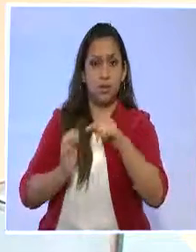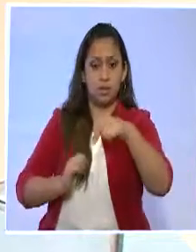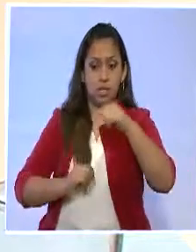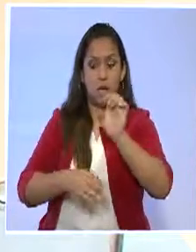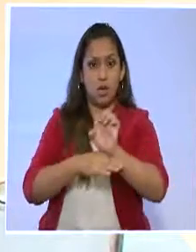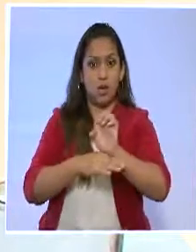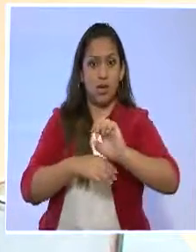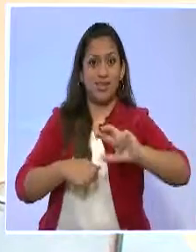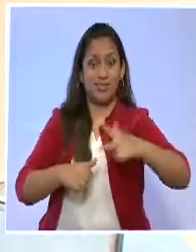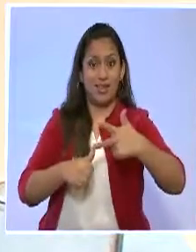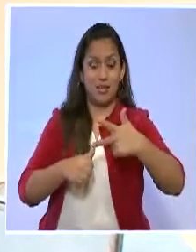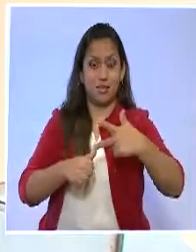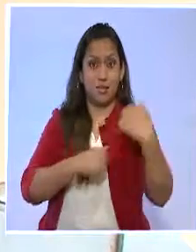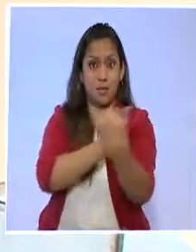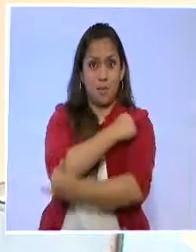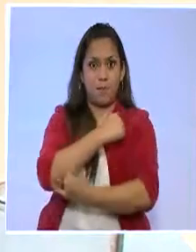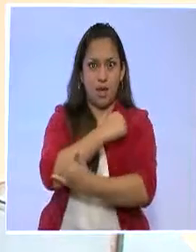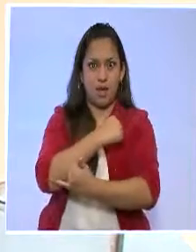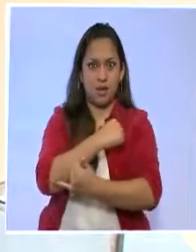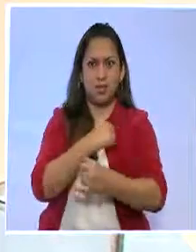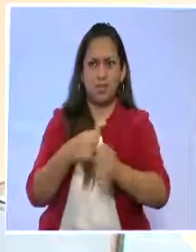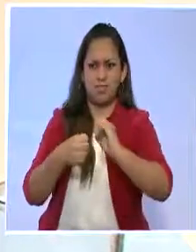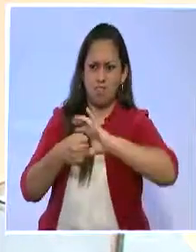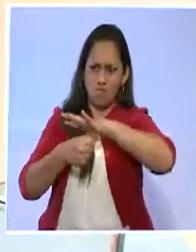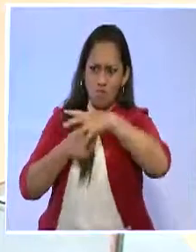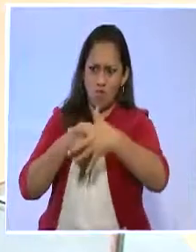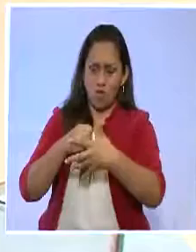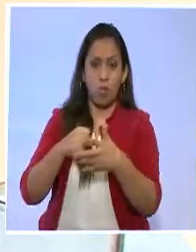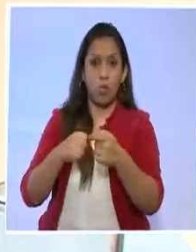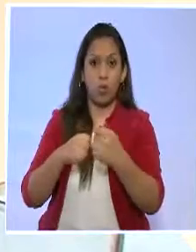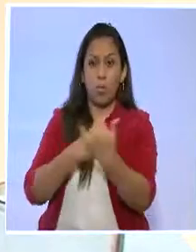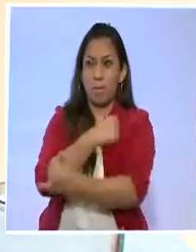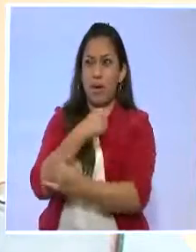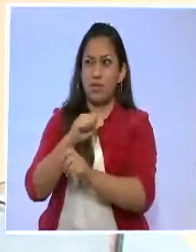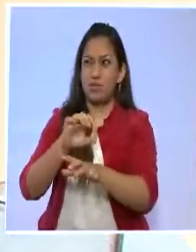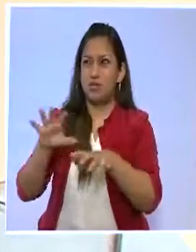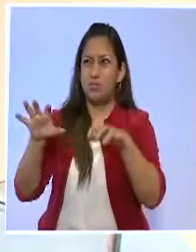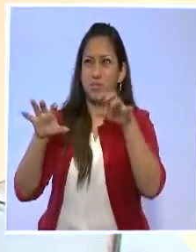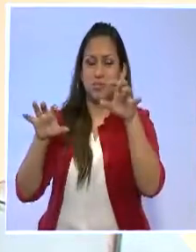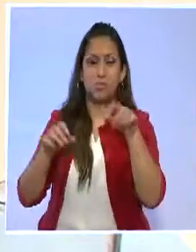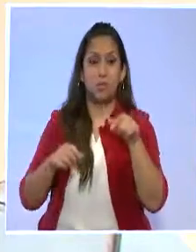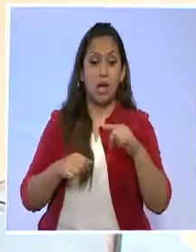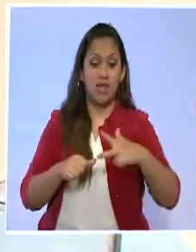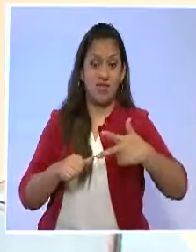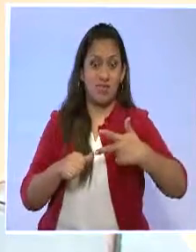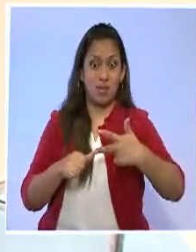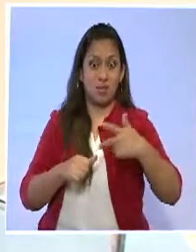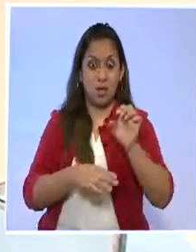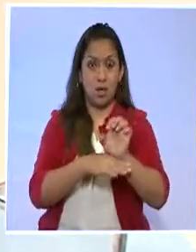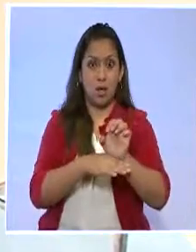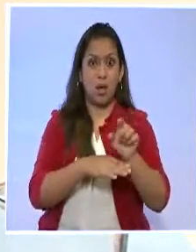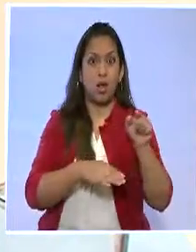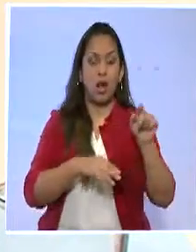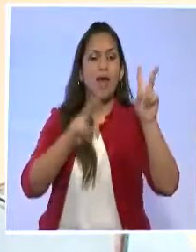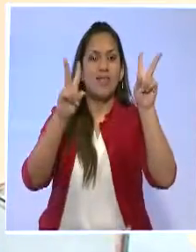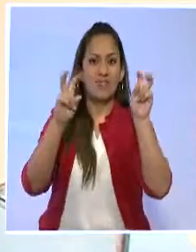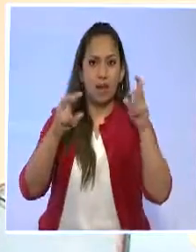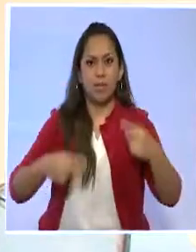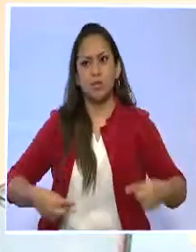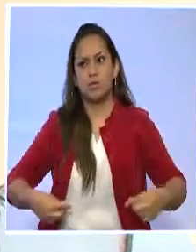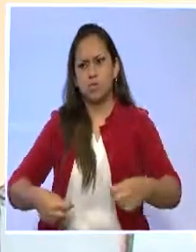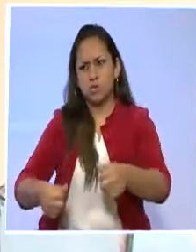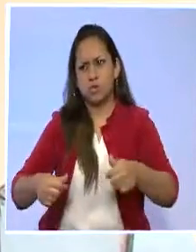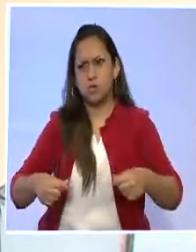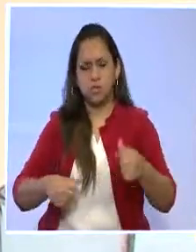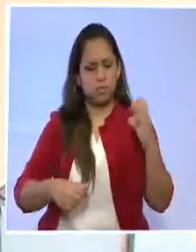país a nivel mundial que es según sobre la relación per cápita somos los que más invertimos en temas de becas más de 10.000 jóvenes